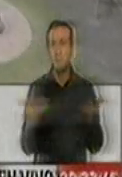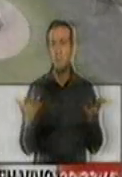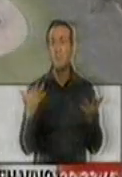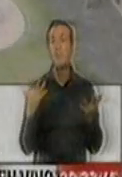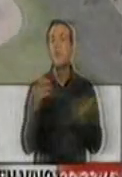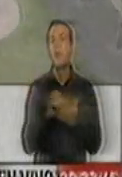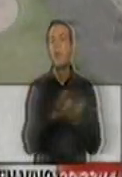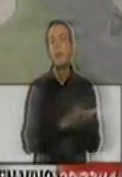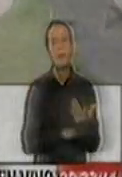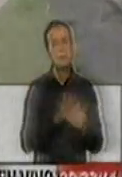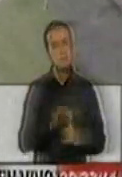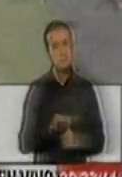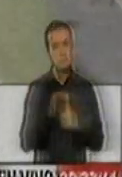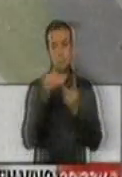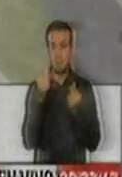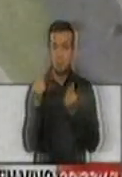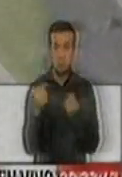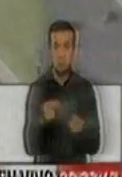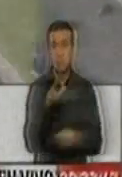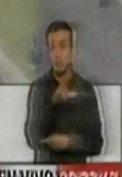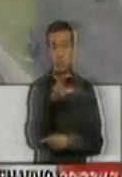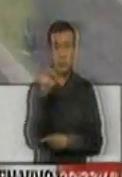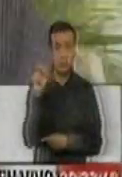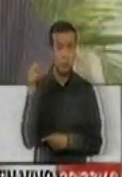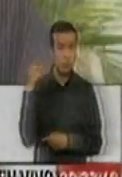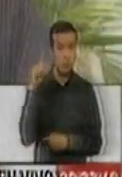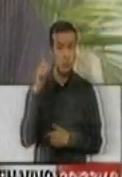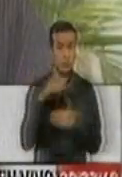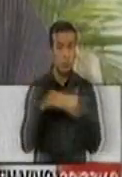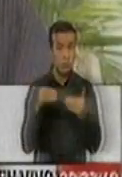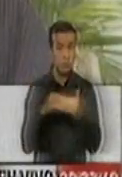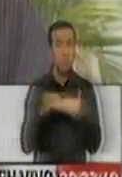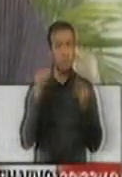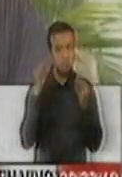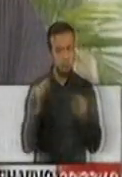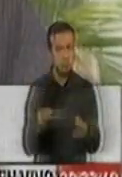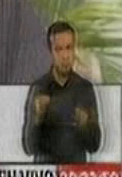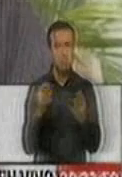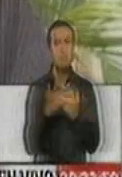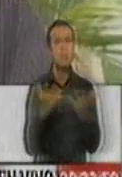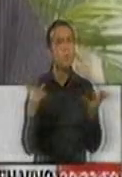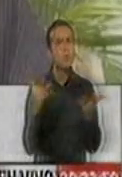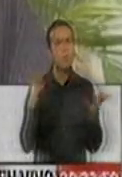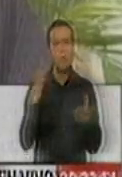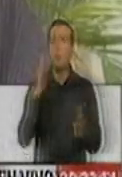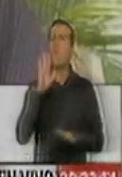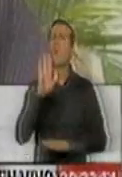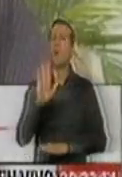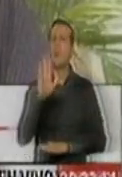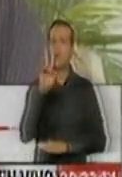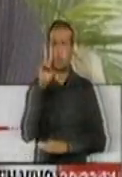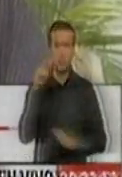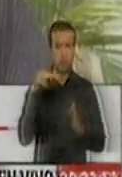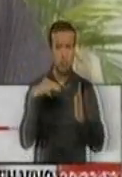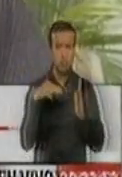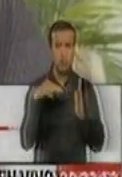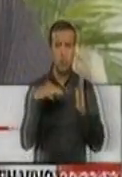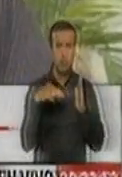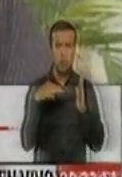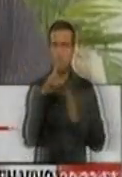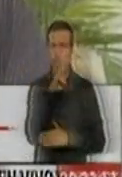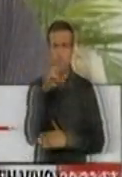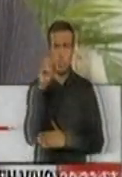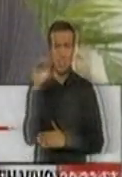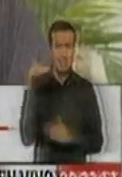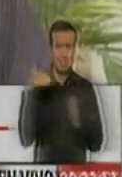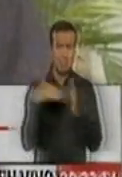emblemático, donde se han invertido 300 millones de dólares. Vamos a procurar cumplir con el ofrecimiento de casi 200.000 casas para